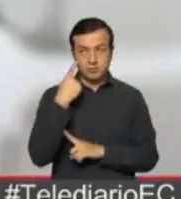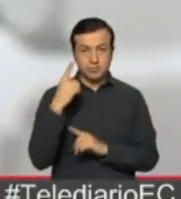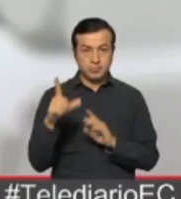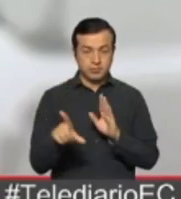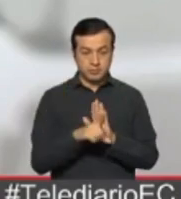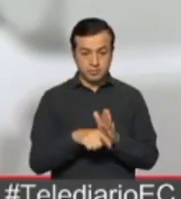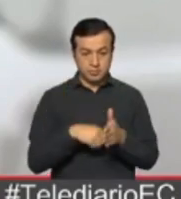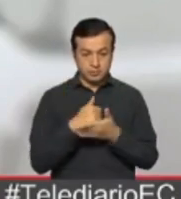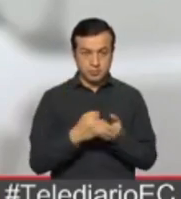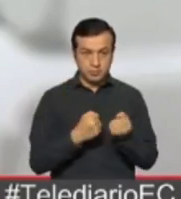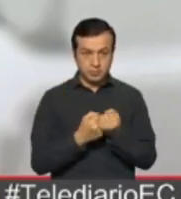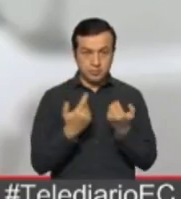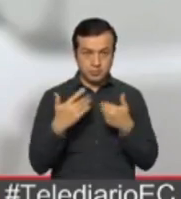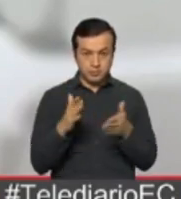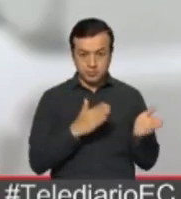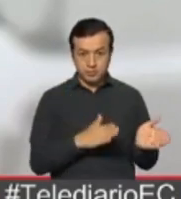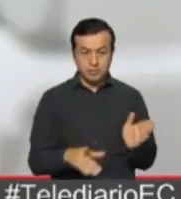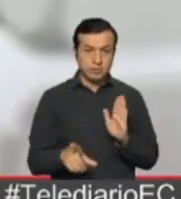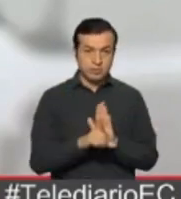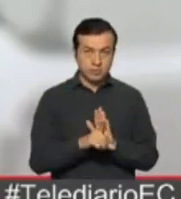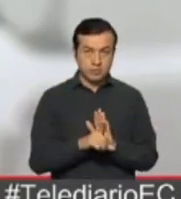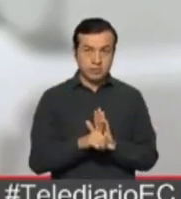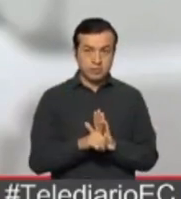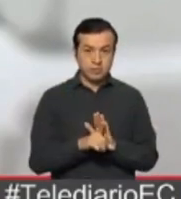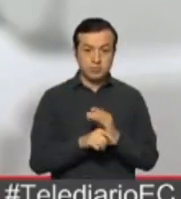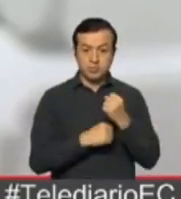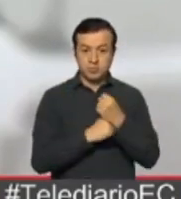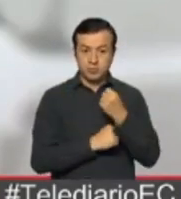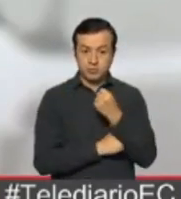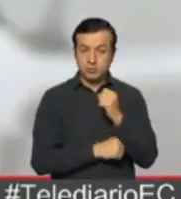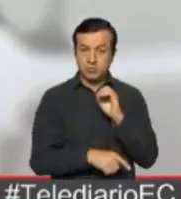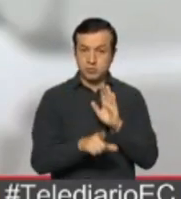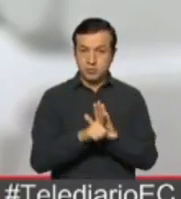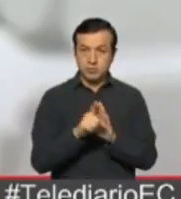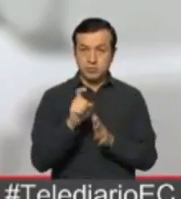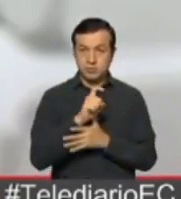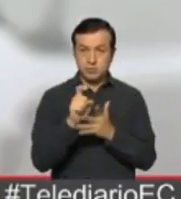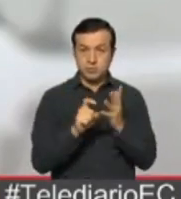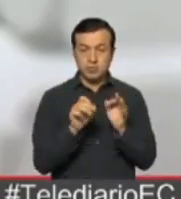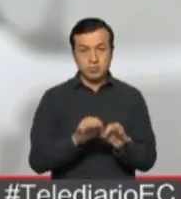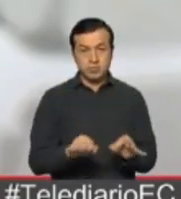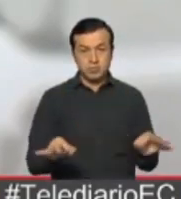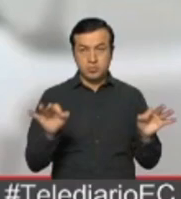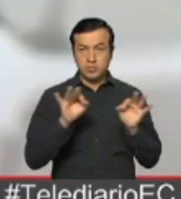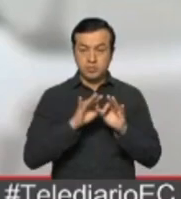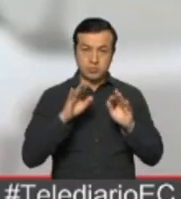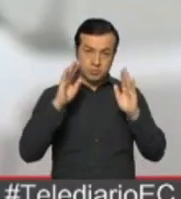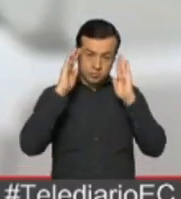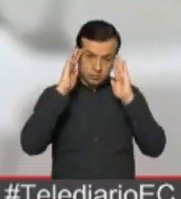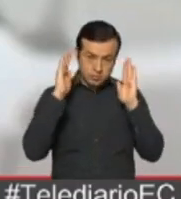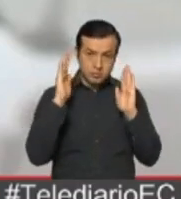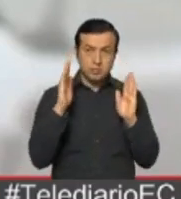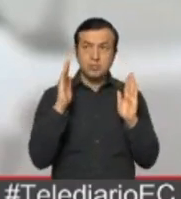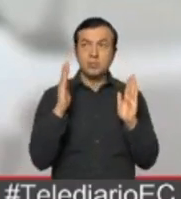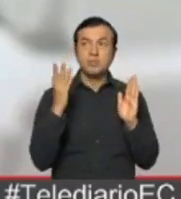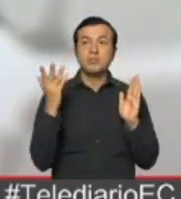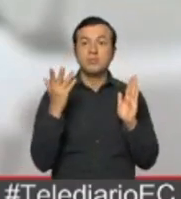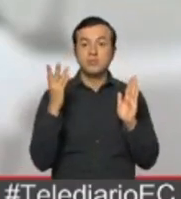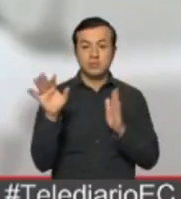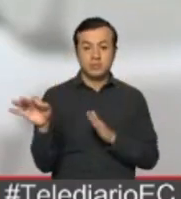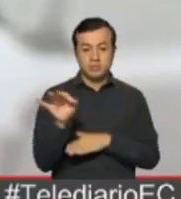dentro del frente jurídico del pilar jurídico está la necesidad de y obtener la